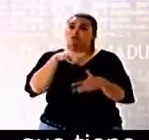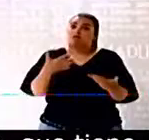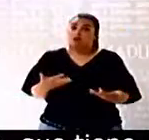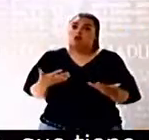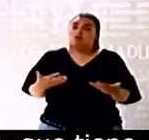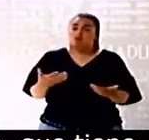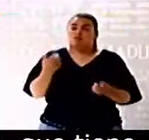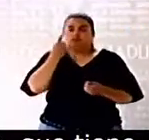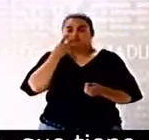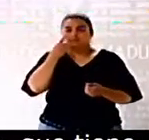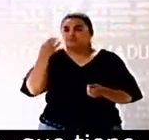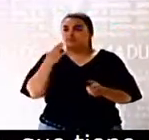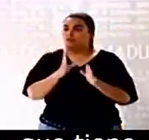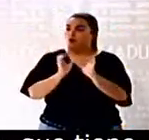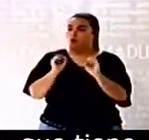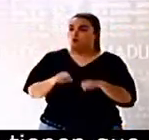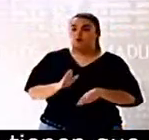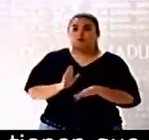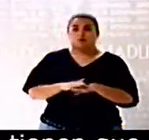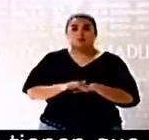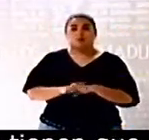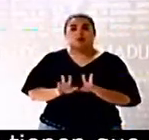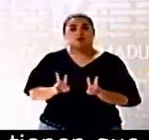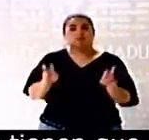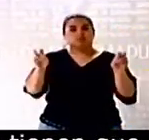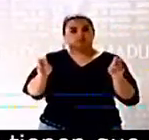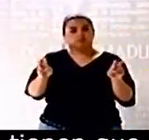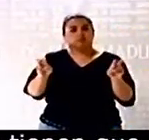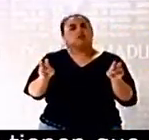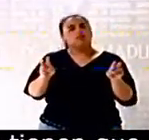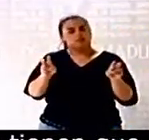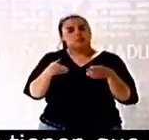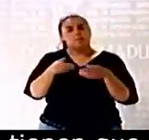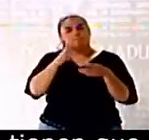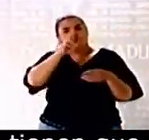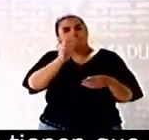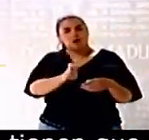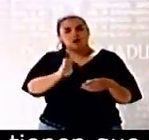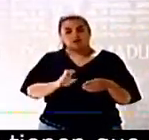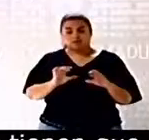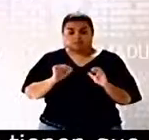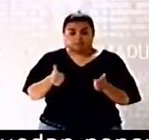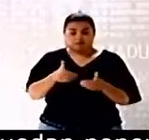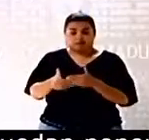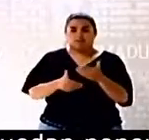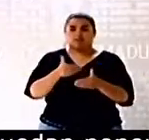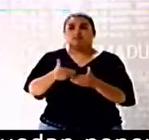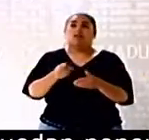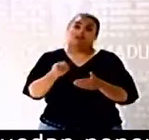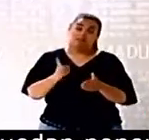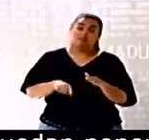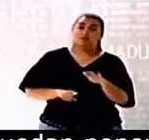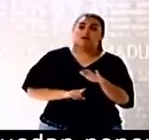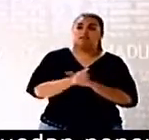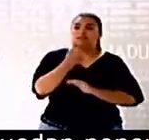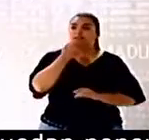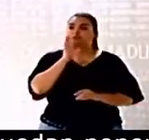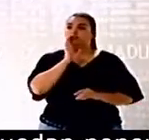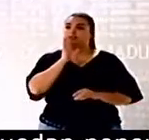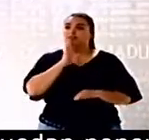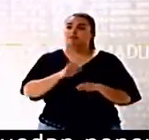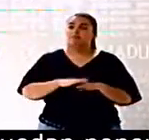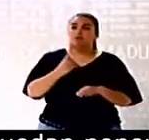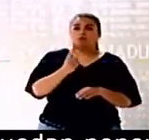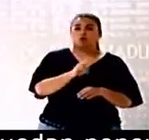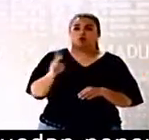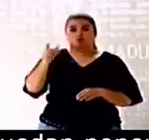tomar estos acuerdos para que entren en vigor y se puedan poner en marcha, y este avance que le hacía de esas 2